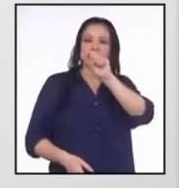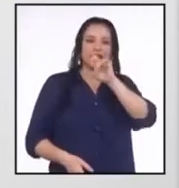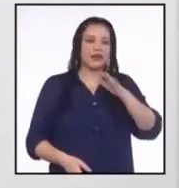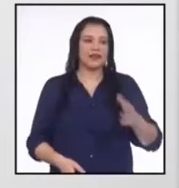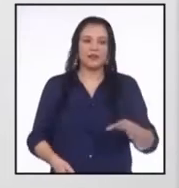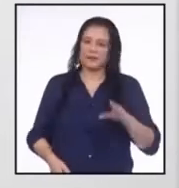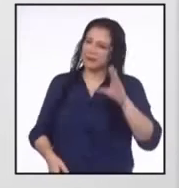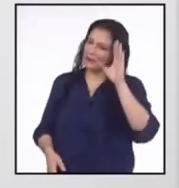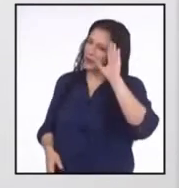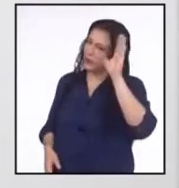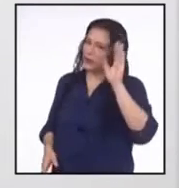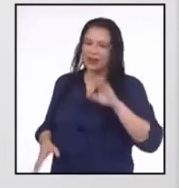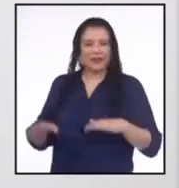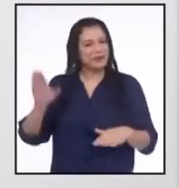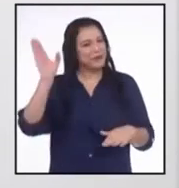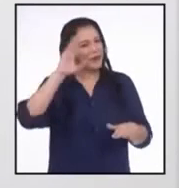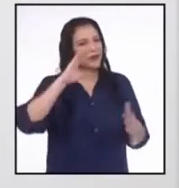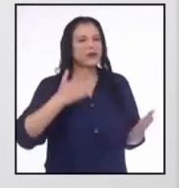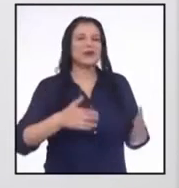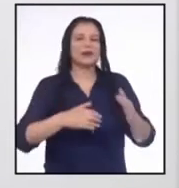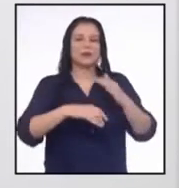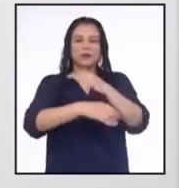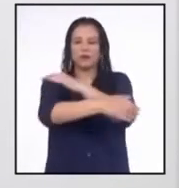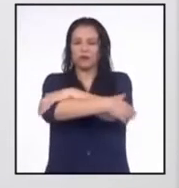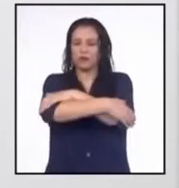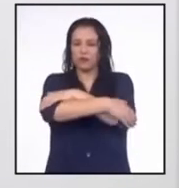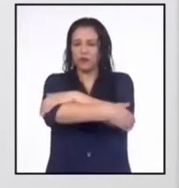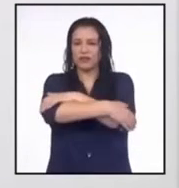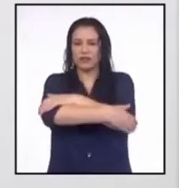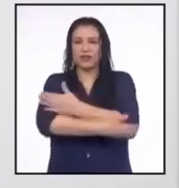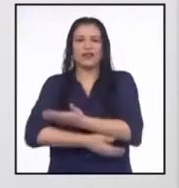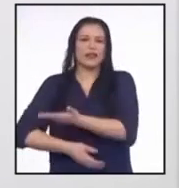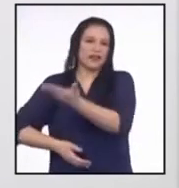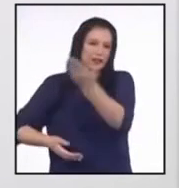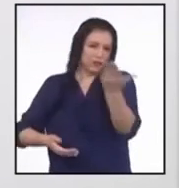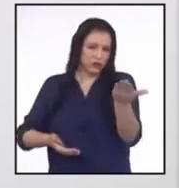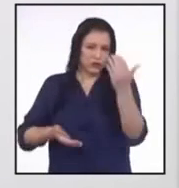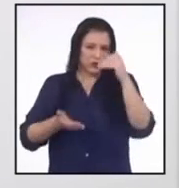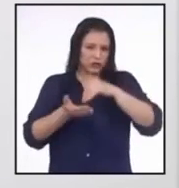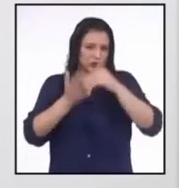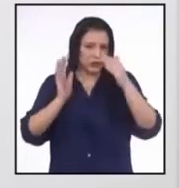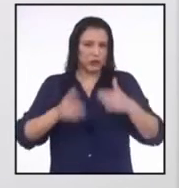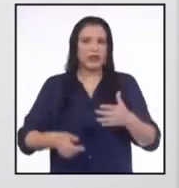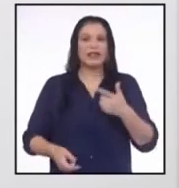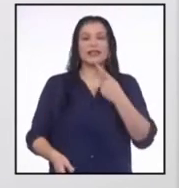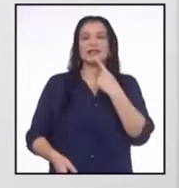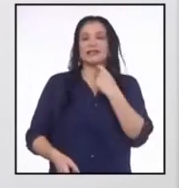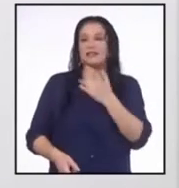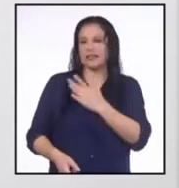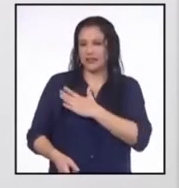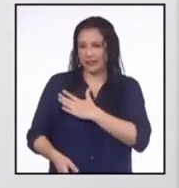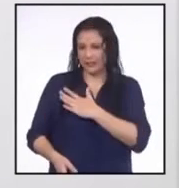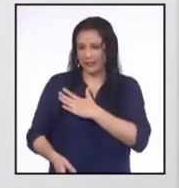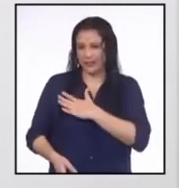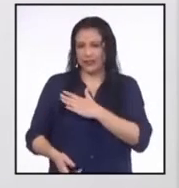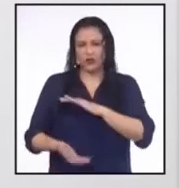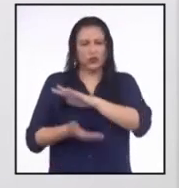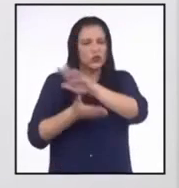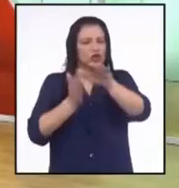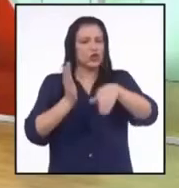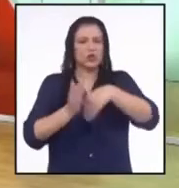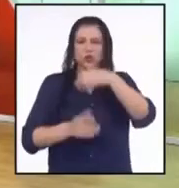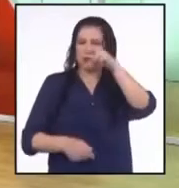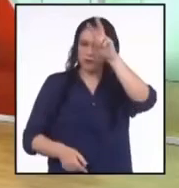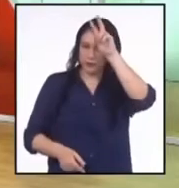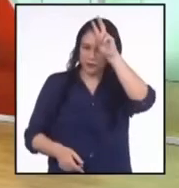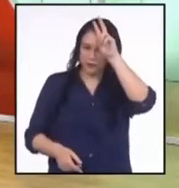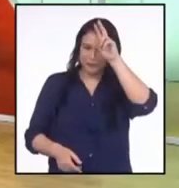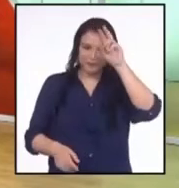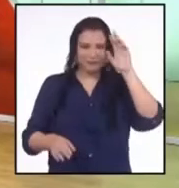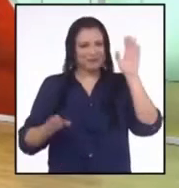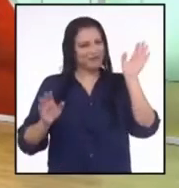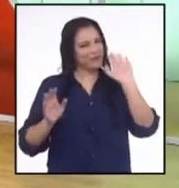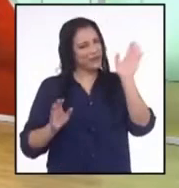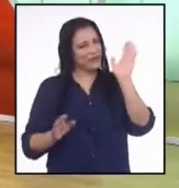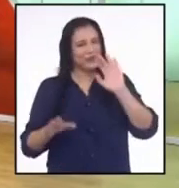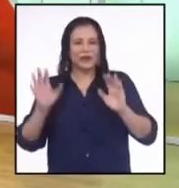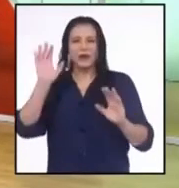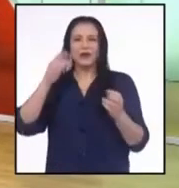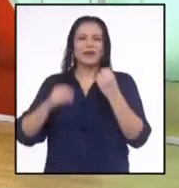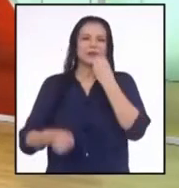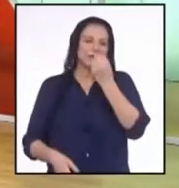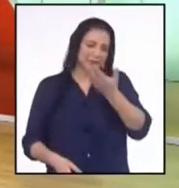Hola Stephanie Junior. Un fuerte saludo a todas y todos los estudiantes de quinto de secundaria de todo el Perú. Hola, hola